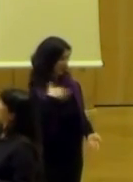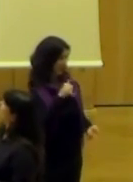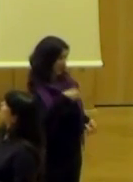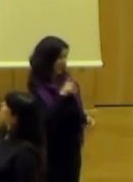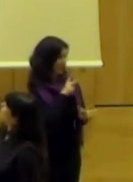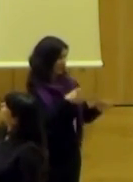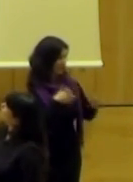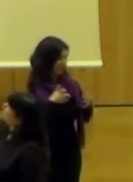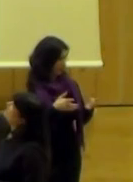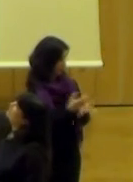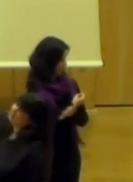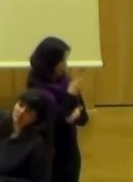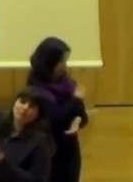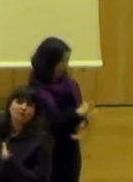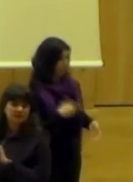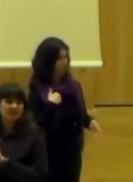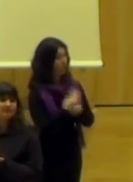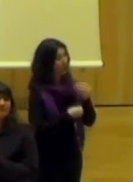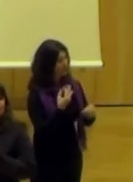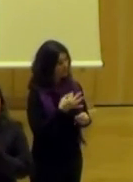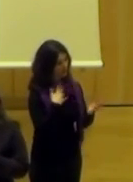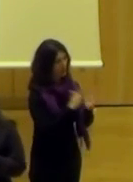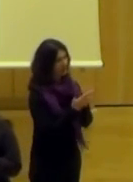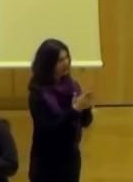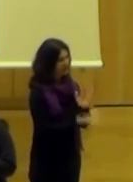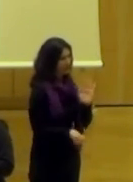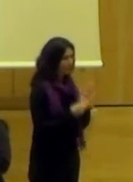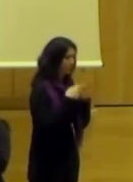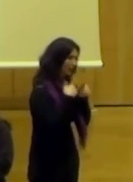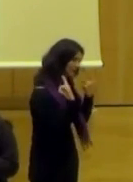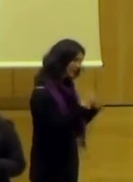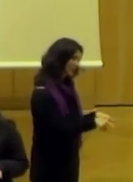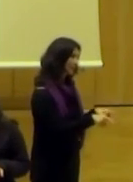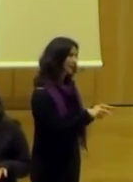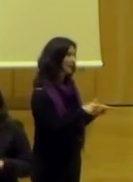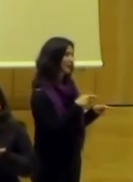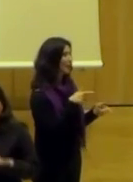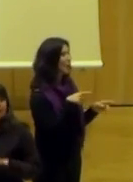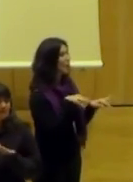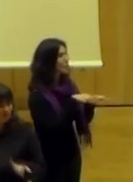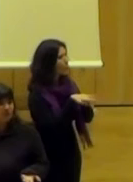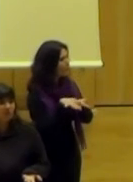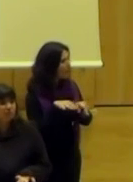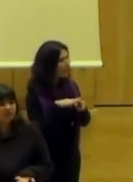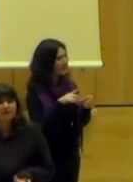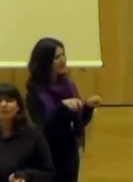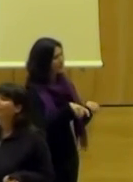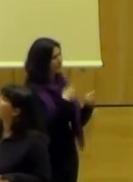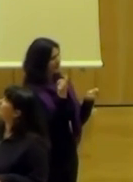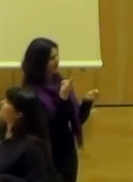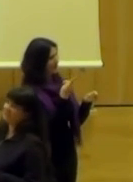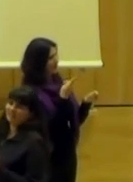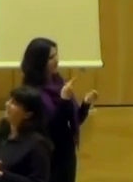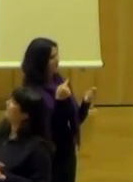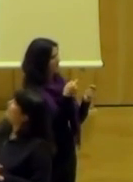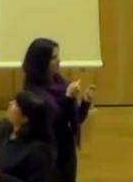cómo aquí se beneficia a todo el mundo, ¿no? ¿Qué hacemos? Pues en la revista incluimos una sección de stop rumores, de ruptura de prejuicios contra